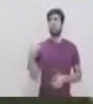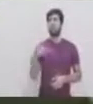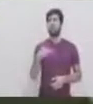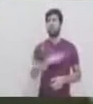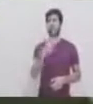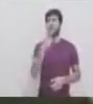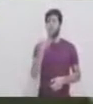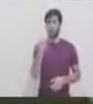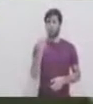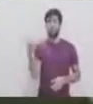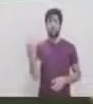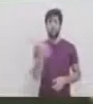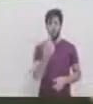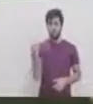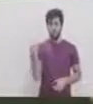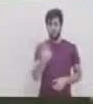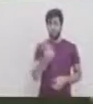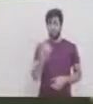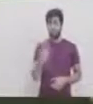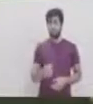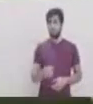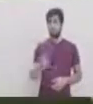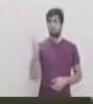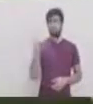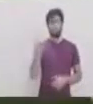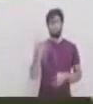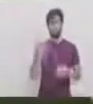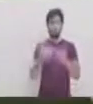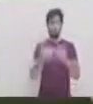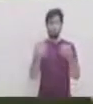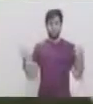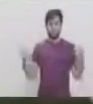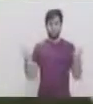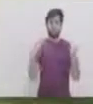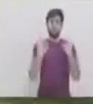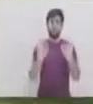Somos hermanos